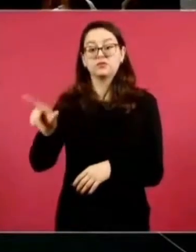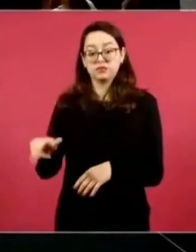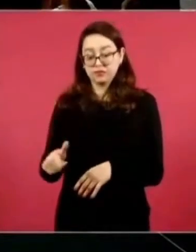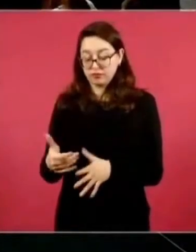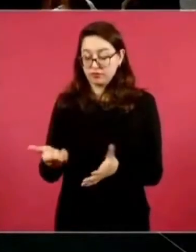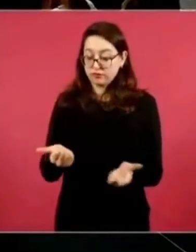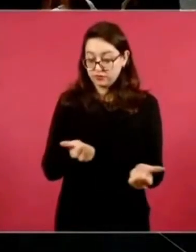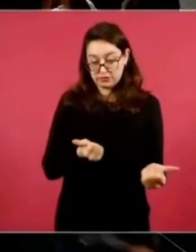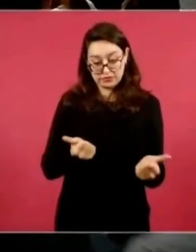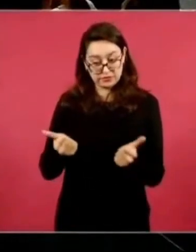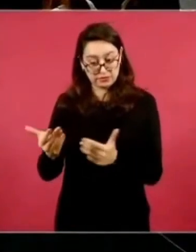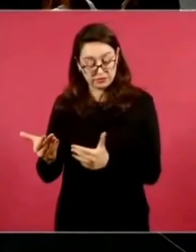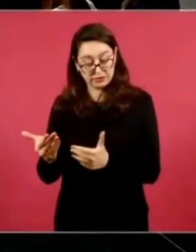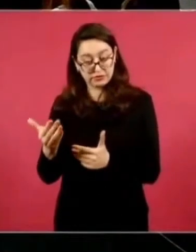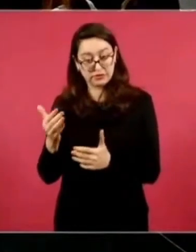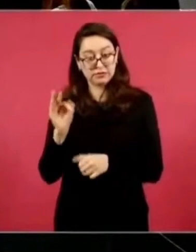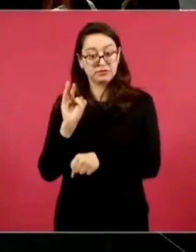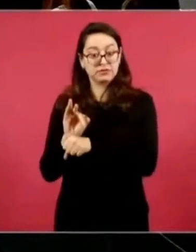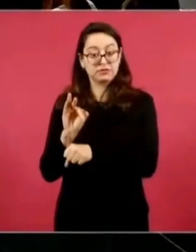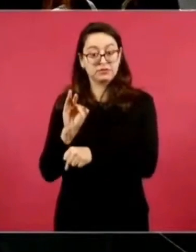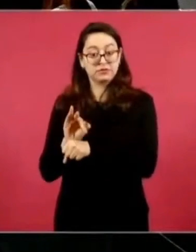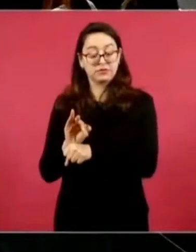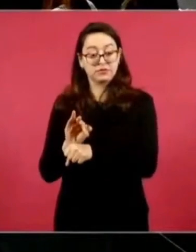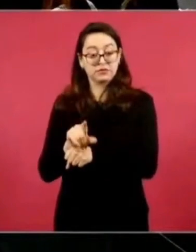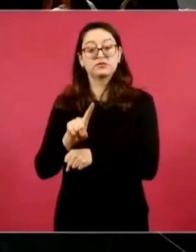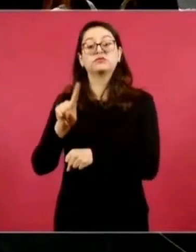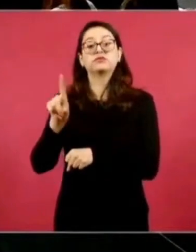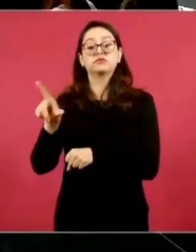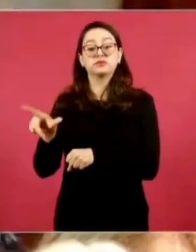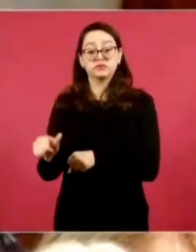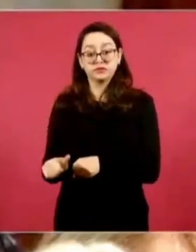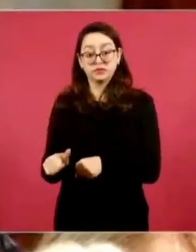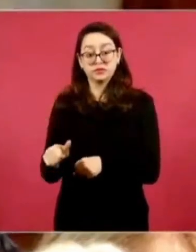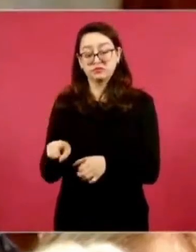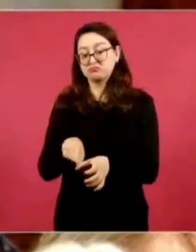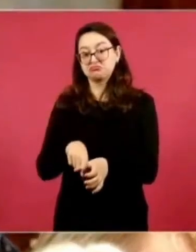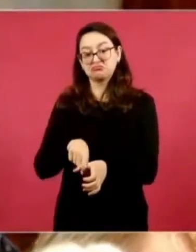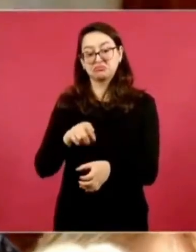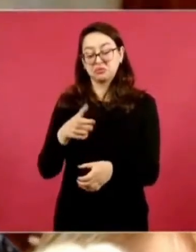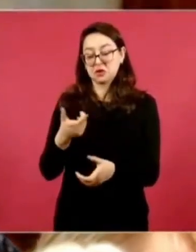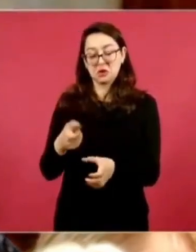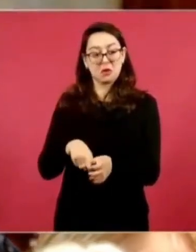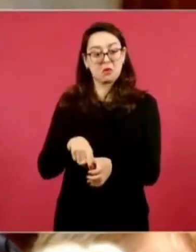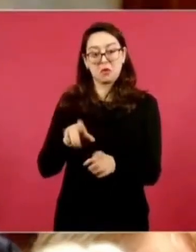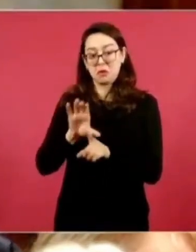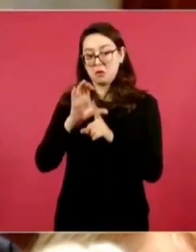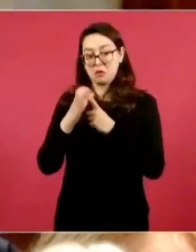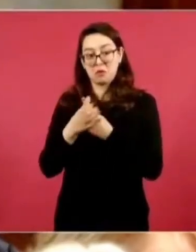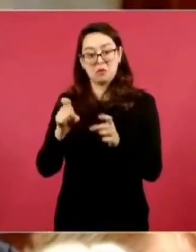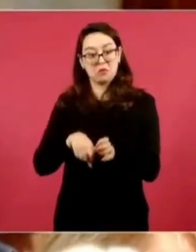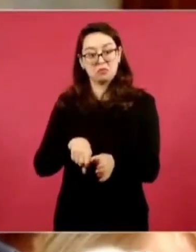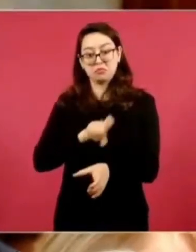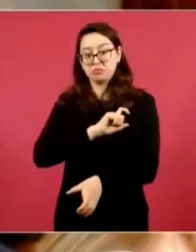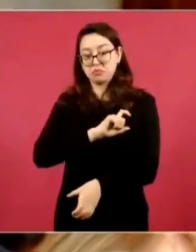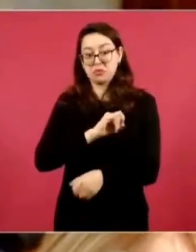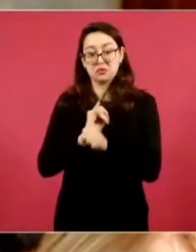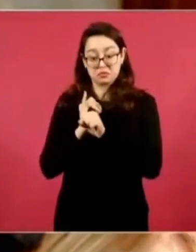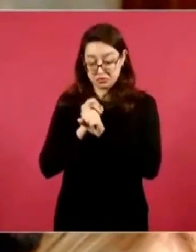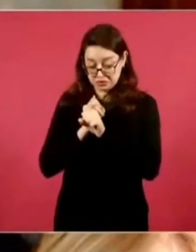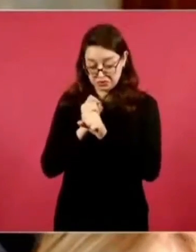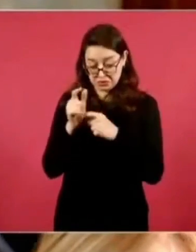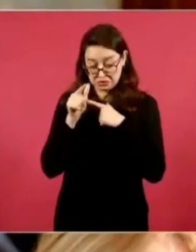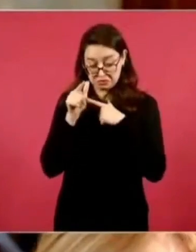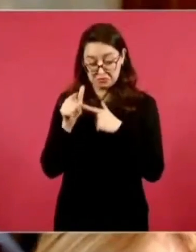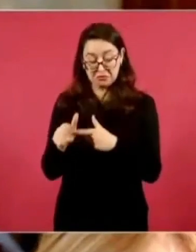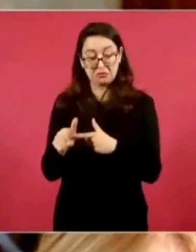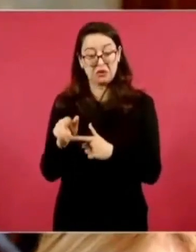resguardaron, pero sin previo aviso le quitaron el mecanismo. La FEADUL soltó su caso y en el momento que la